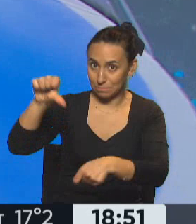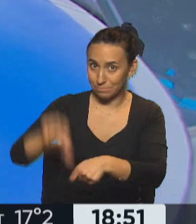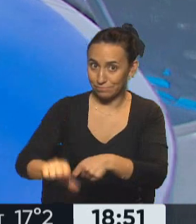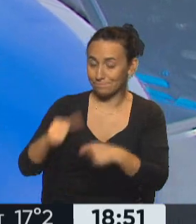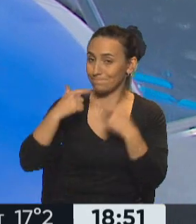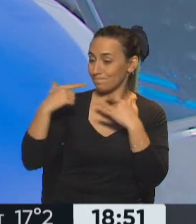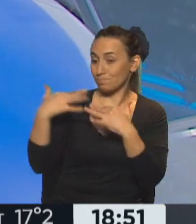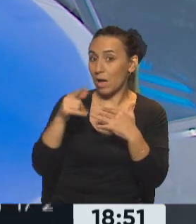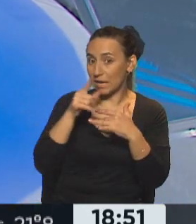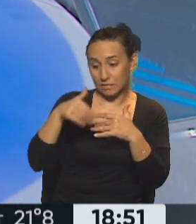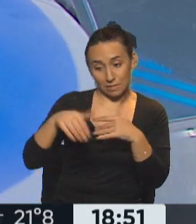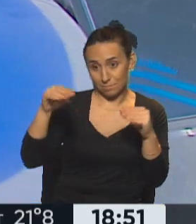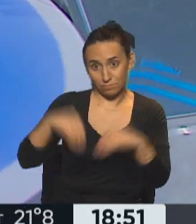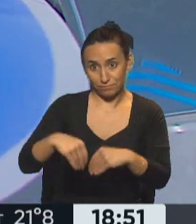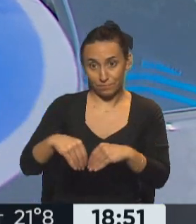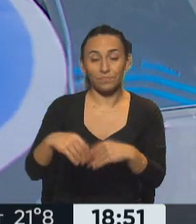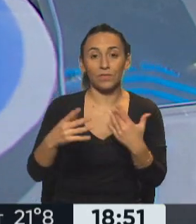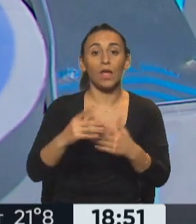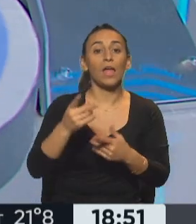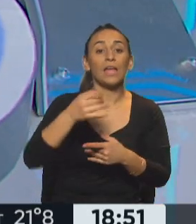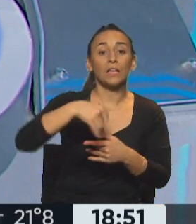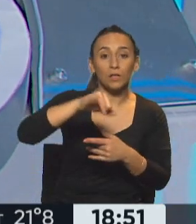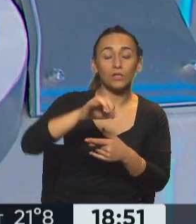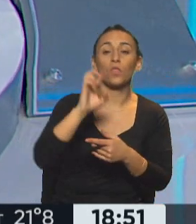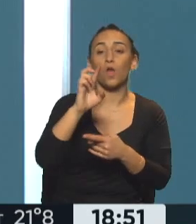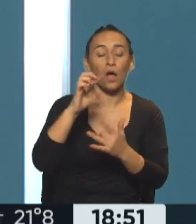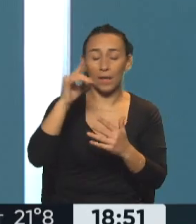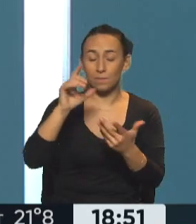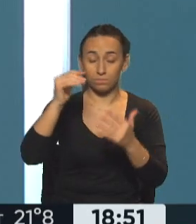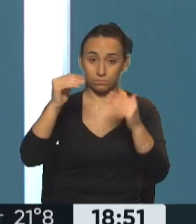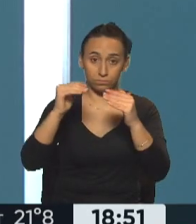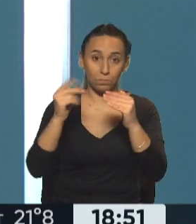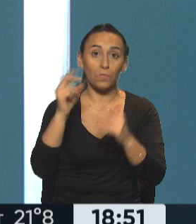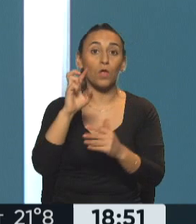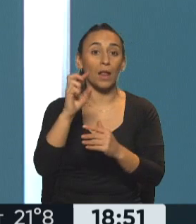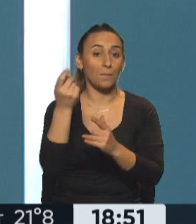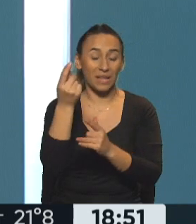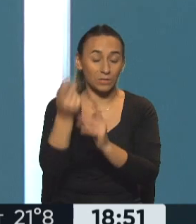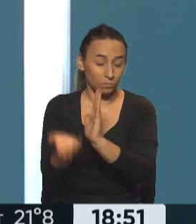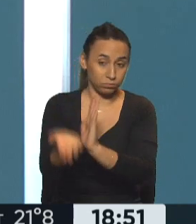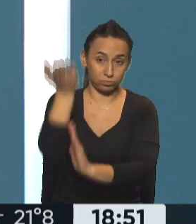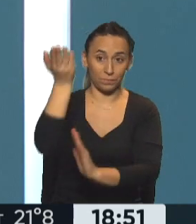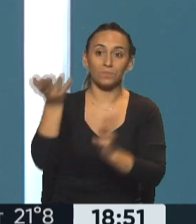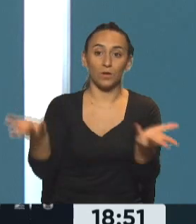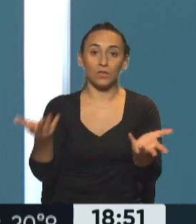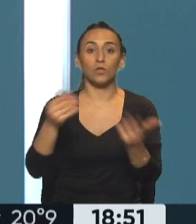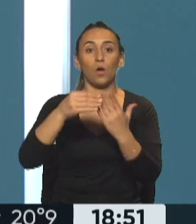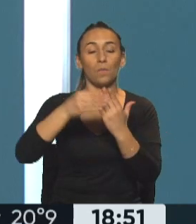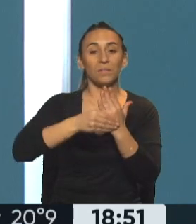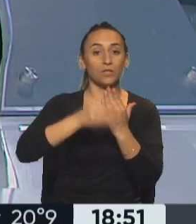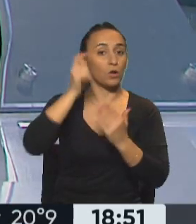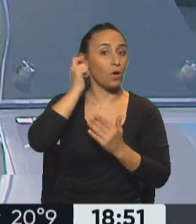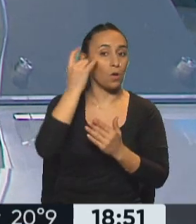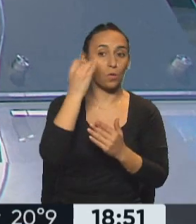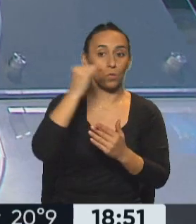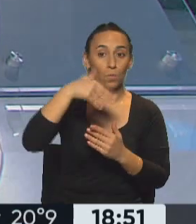días, provocó la caída de la cotización en términos históricos y la suba de los dólares. Y se pronunció Guzmán al respecto porque, claro, están todos esperando a ver qué